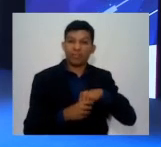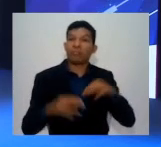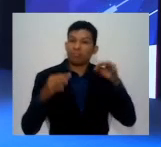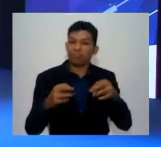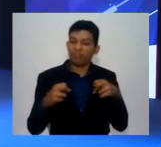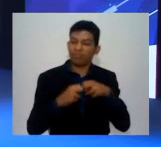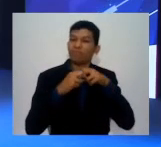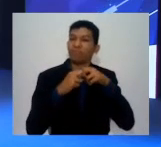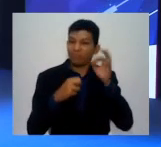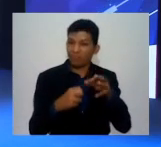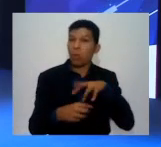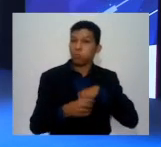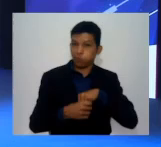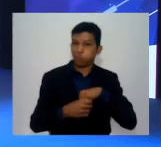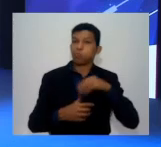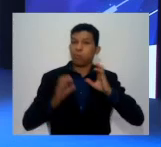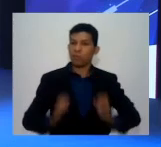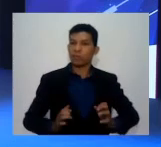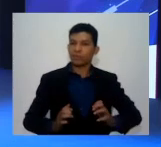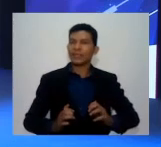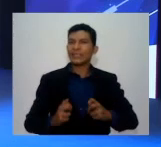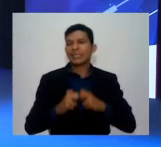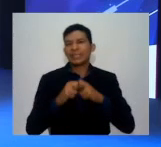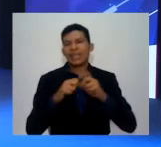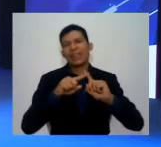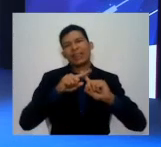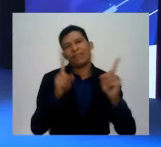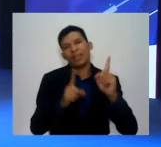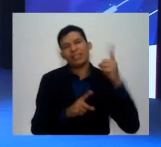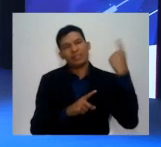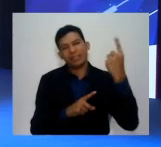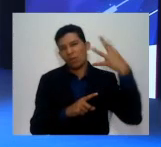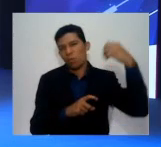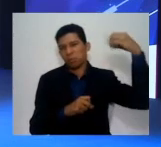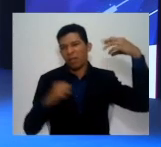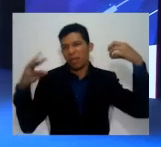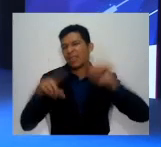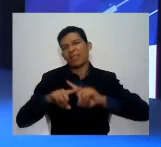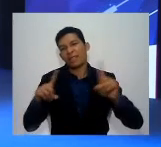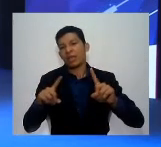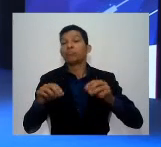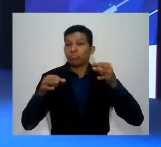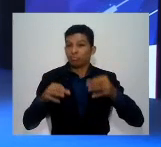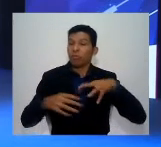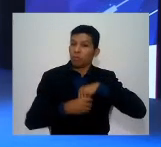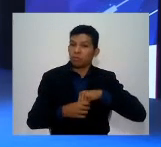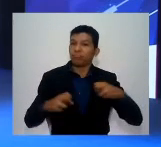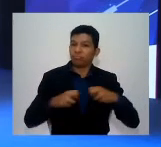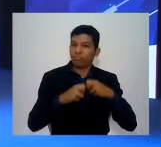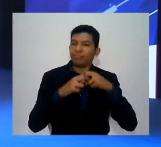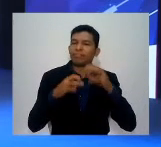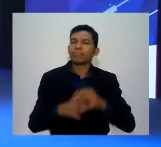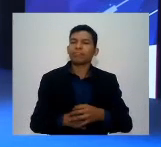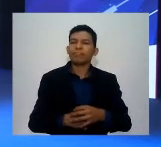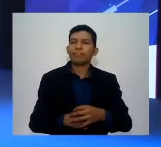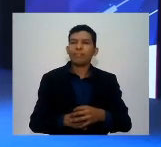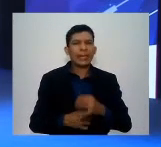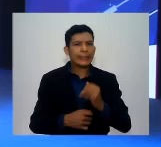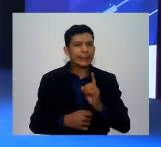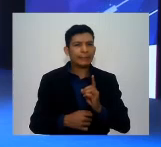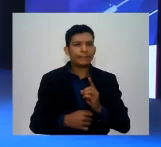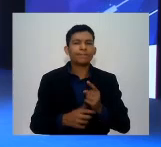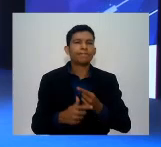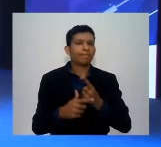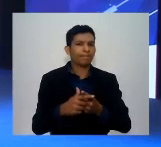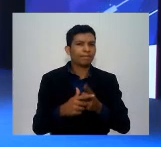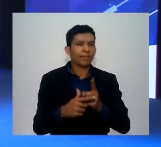desarrollando diferentes iniciativas de un páncreas artificial. El páncreas artificial pues no es como que le van a meter a uno de